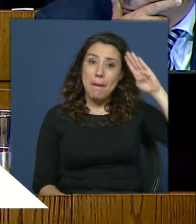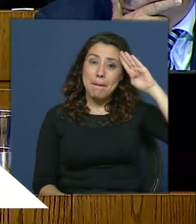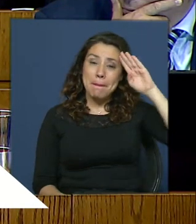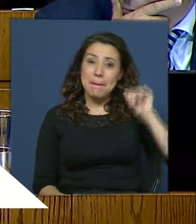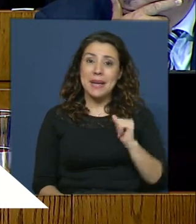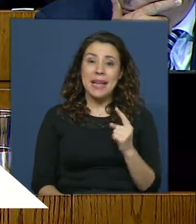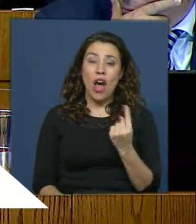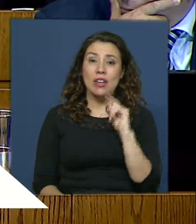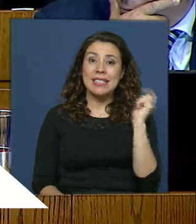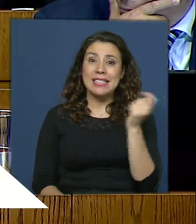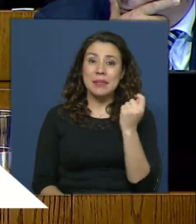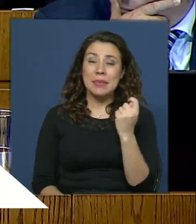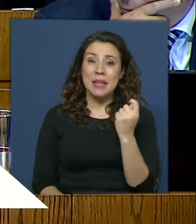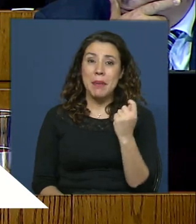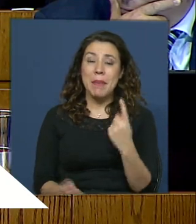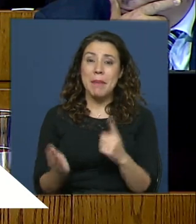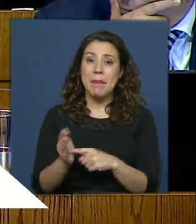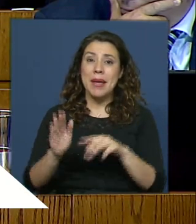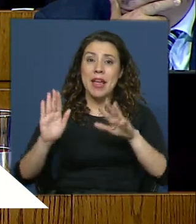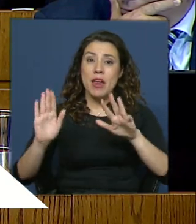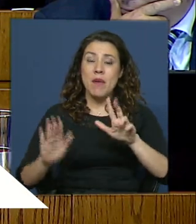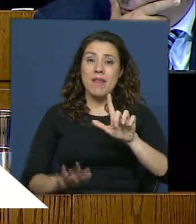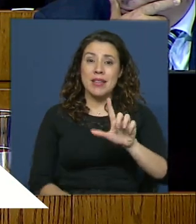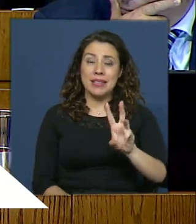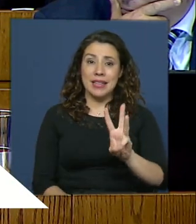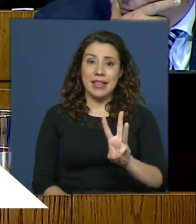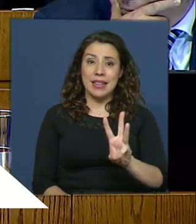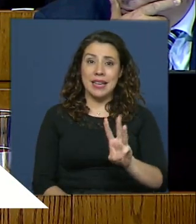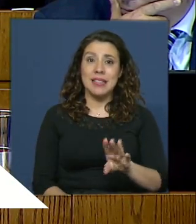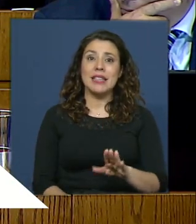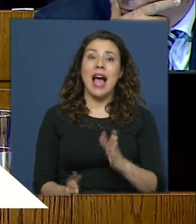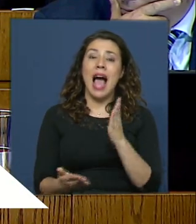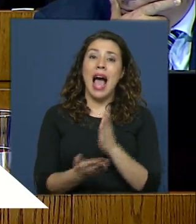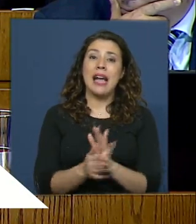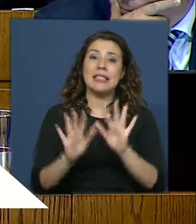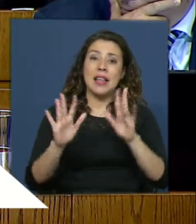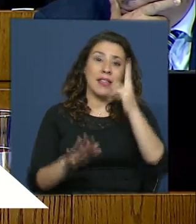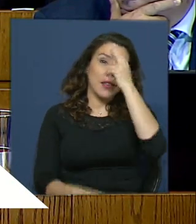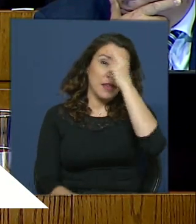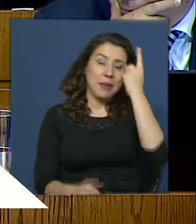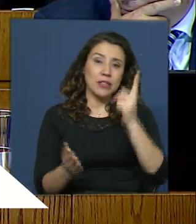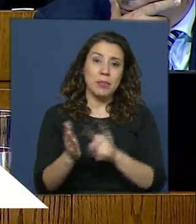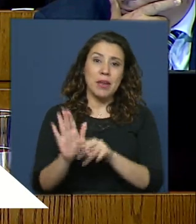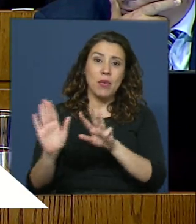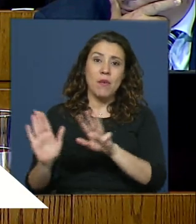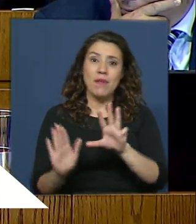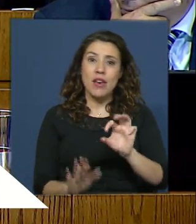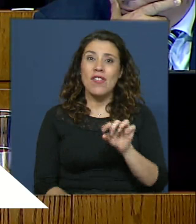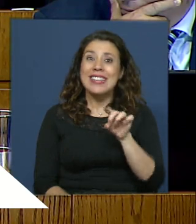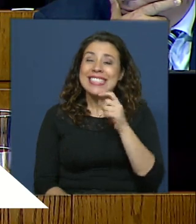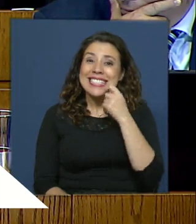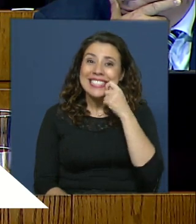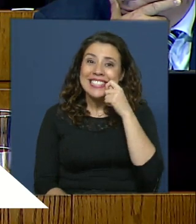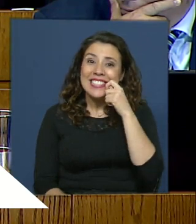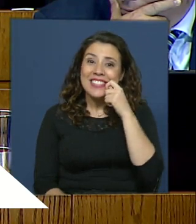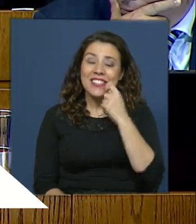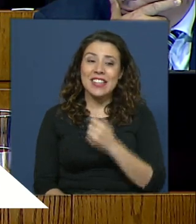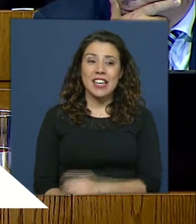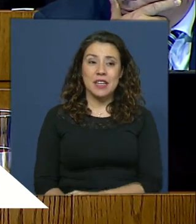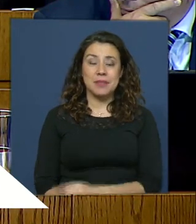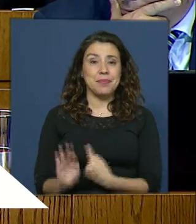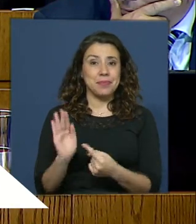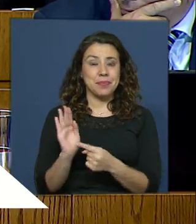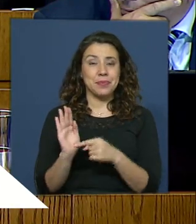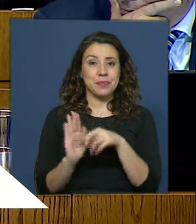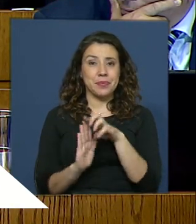el 11 de septiembre del año 1973 y el 10 de marzo de 1990. Ese es el objetivo de